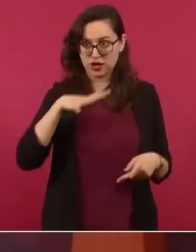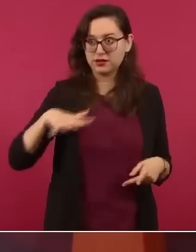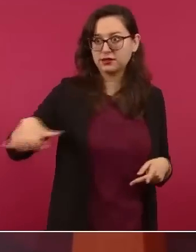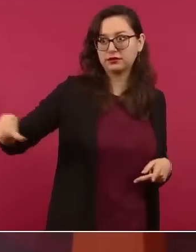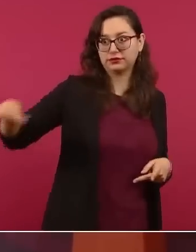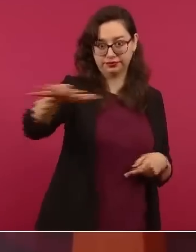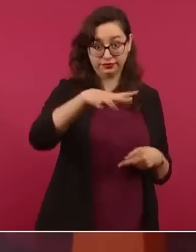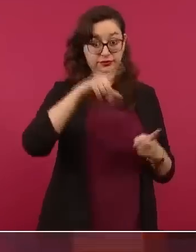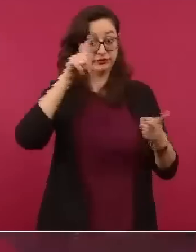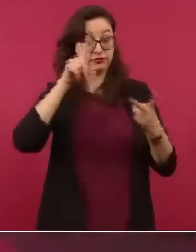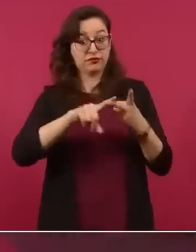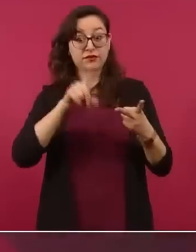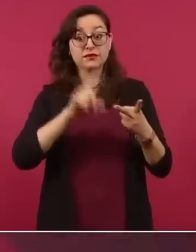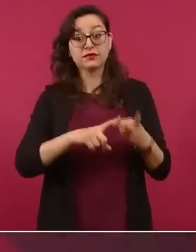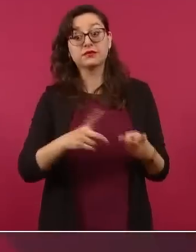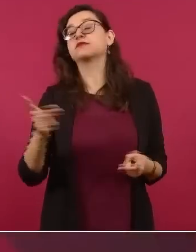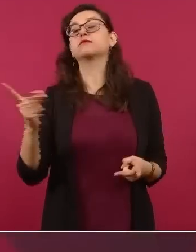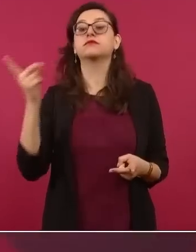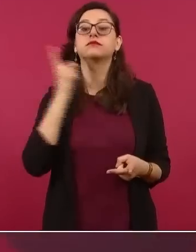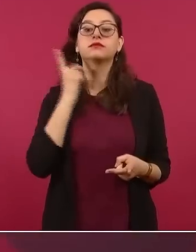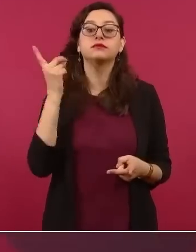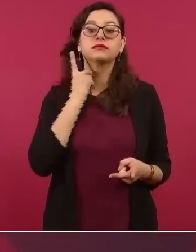los diputados.